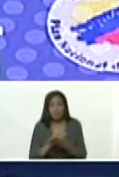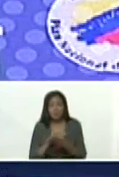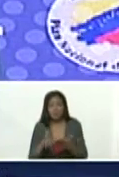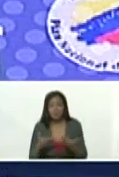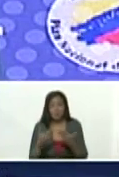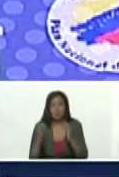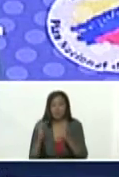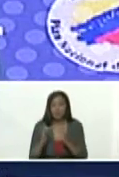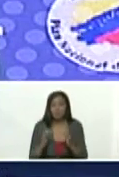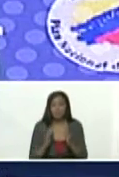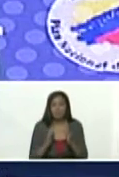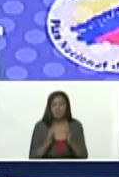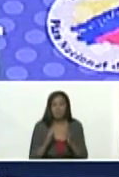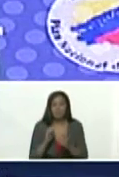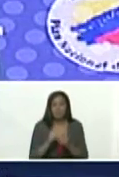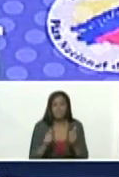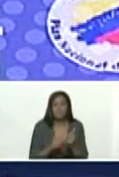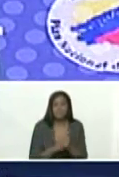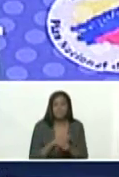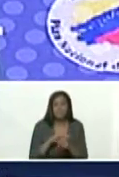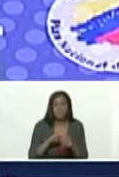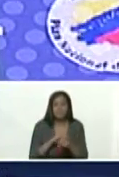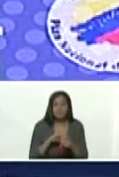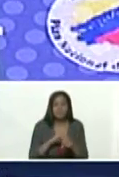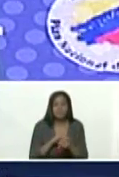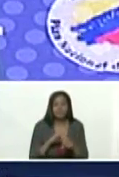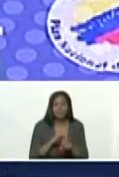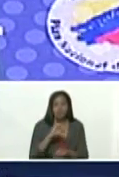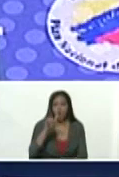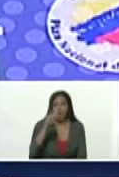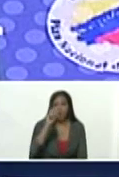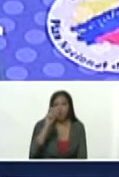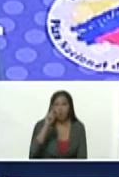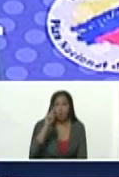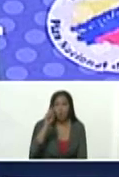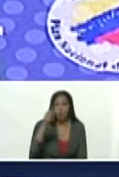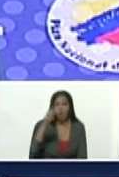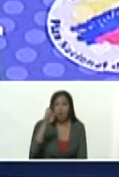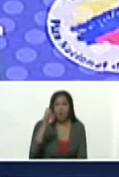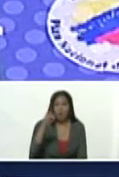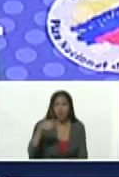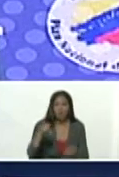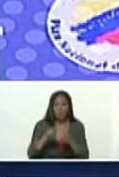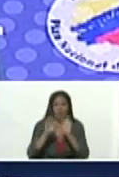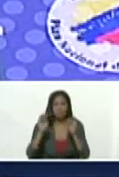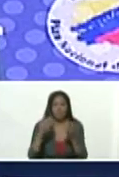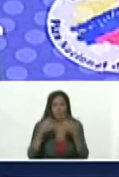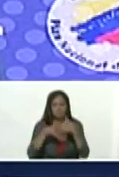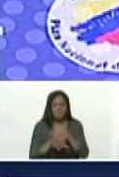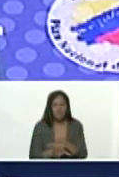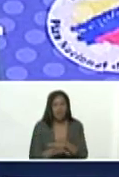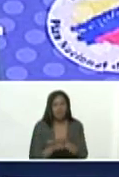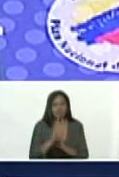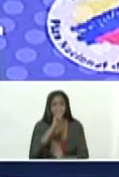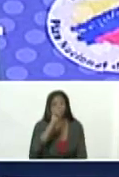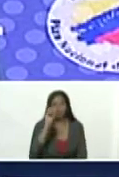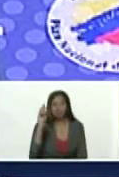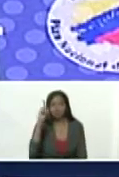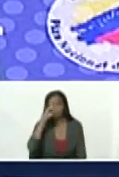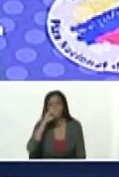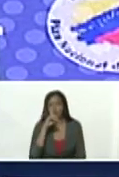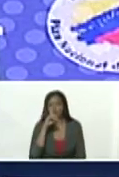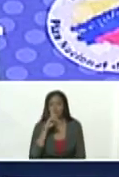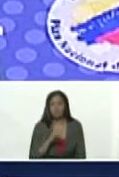dar el pase para el viceministro Jorge Pérez, quien está en la Escuela Básica Nacional Integral Bicentenaria Samuel